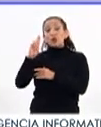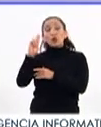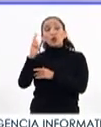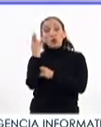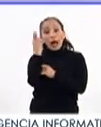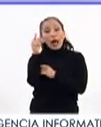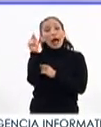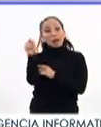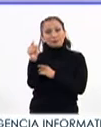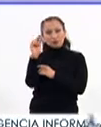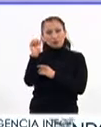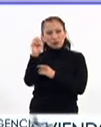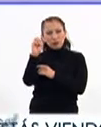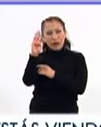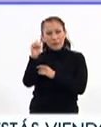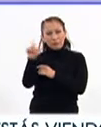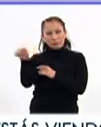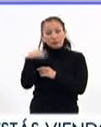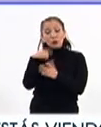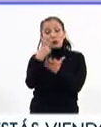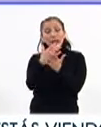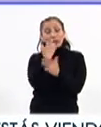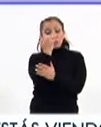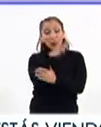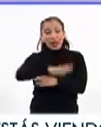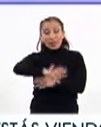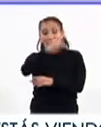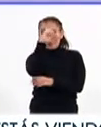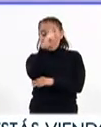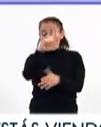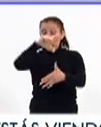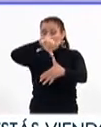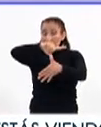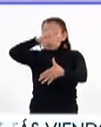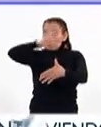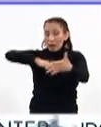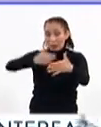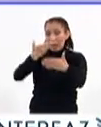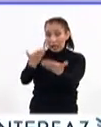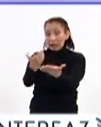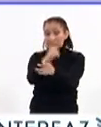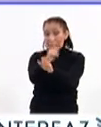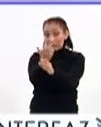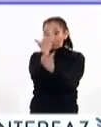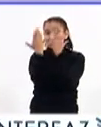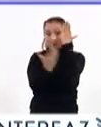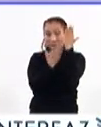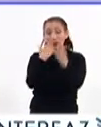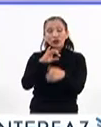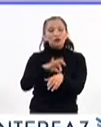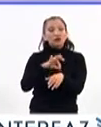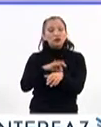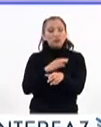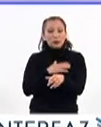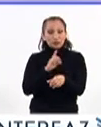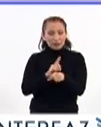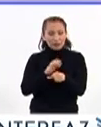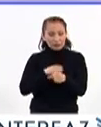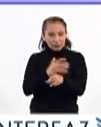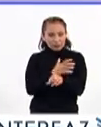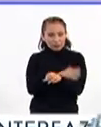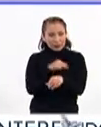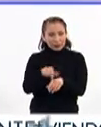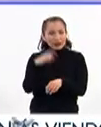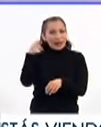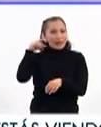UNAM, nuestra máxima casa de estudios, es la única institución del país y de América Latina en ofrecer esta carrera. Doctor, muy buenos días. Gracias por acompañarnos esta